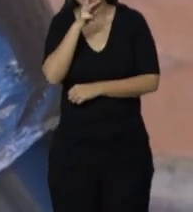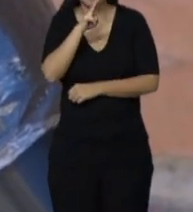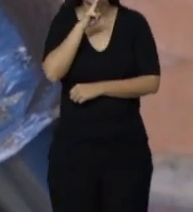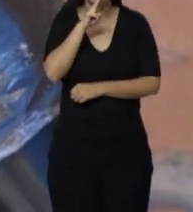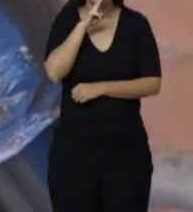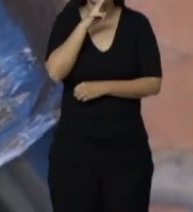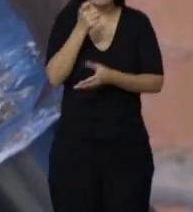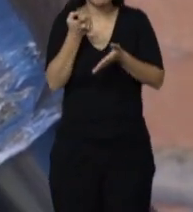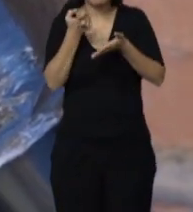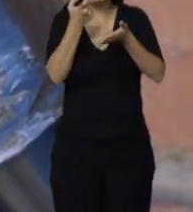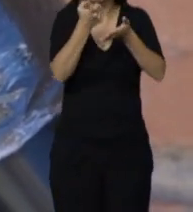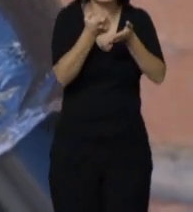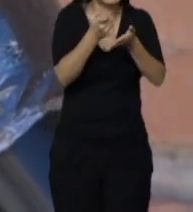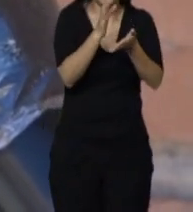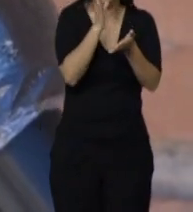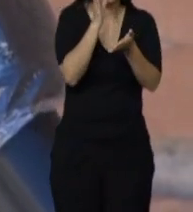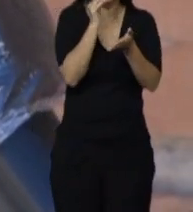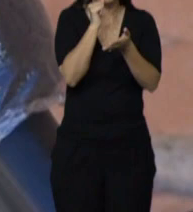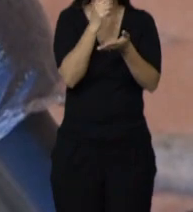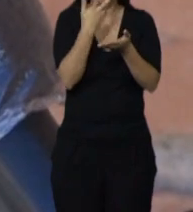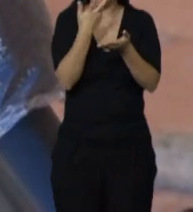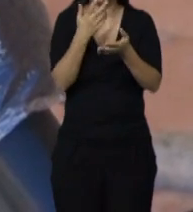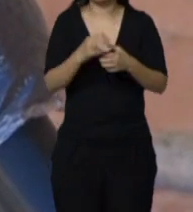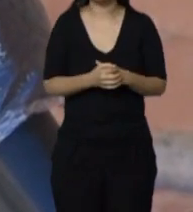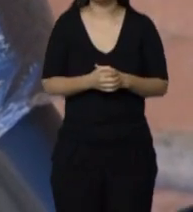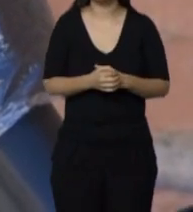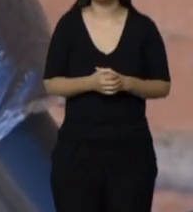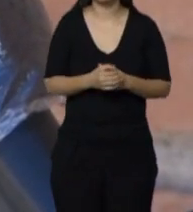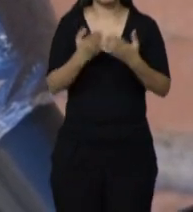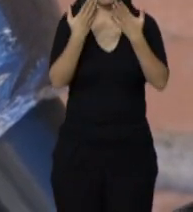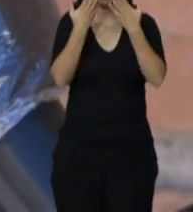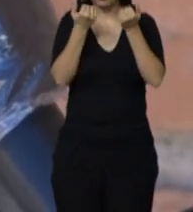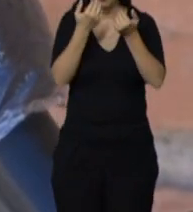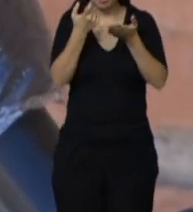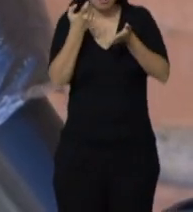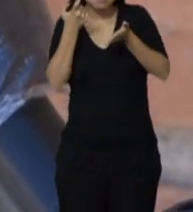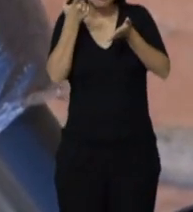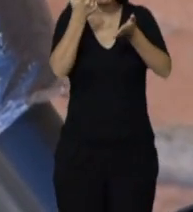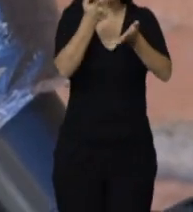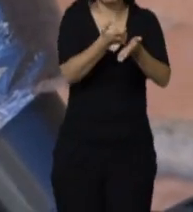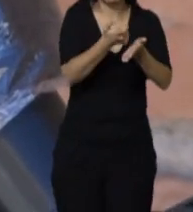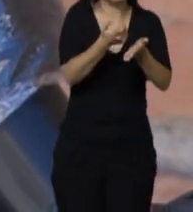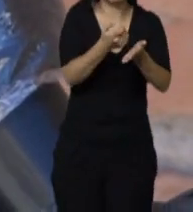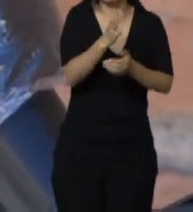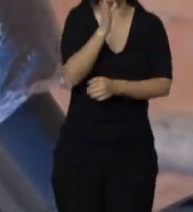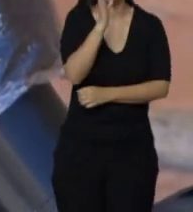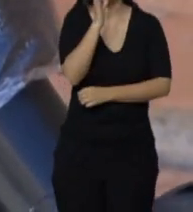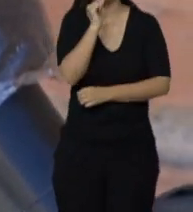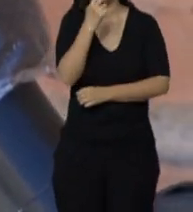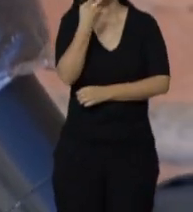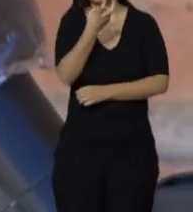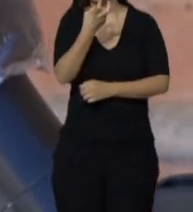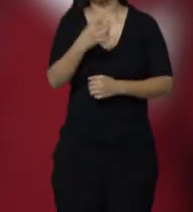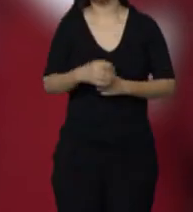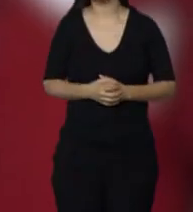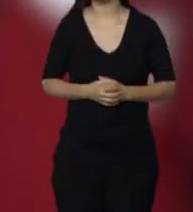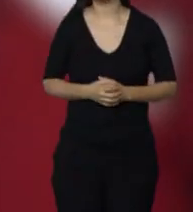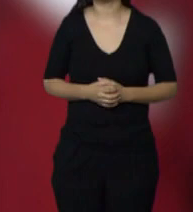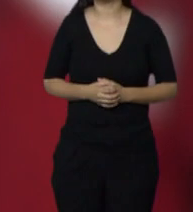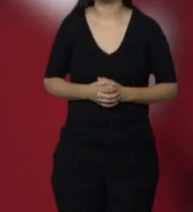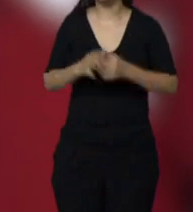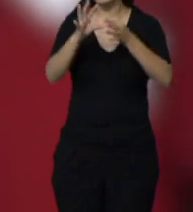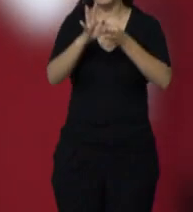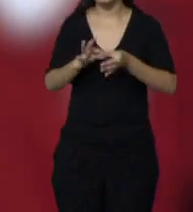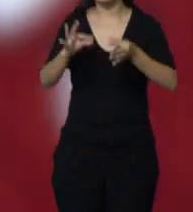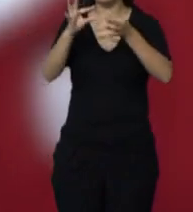necesarios para dar pues para cubrir sus necesidades escolares dijo